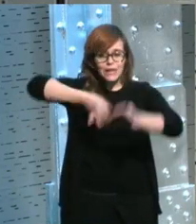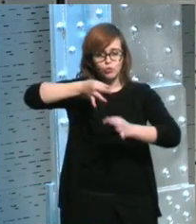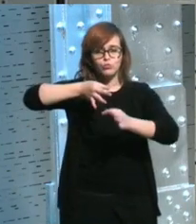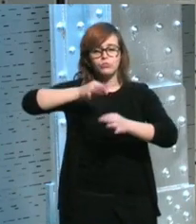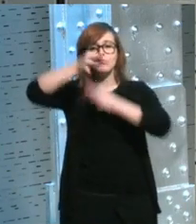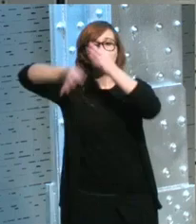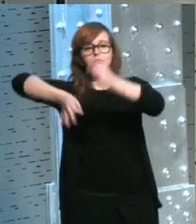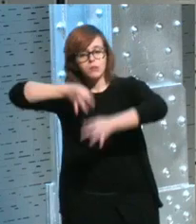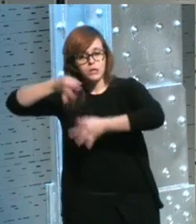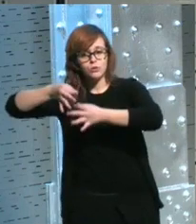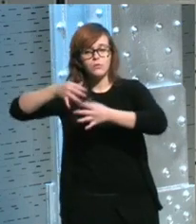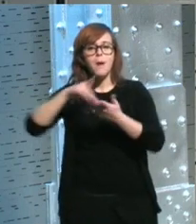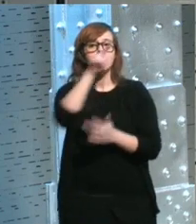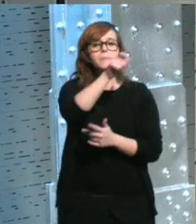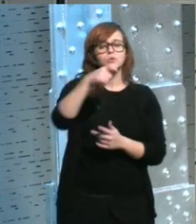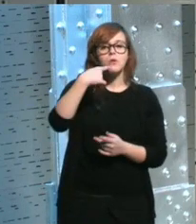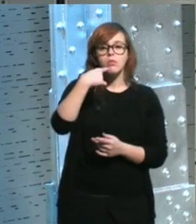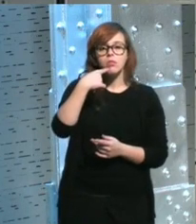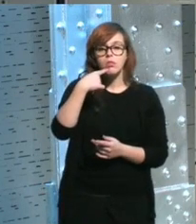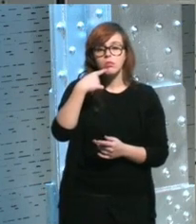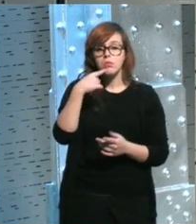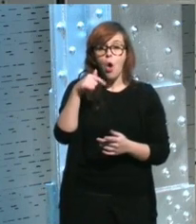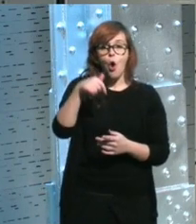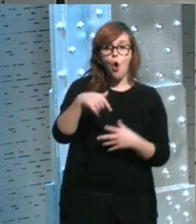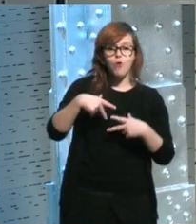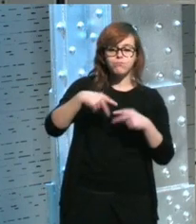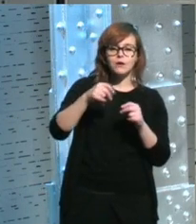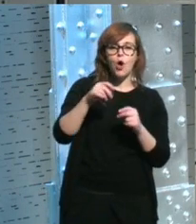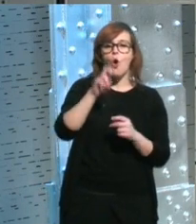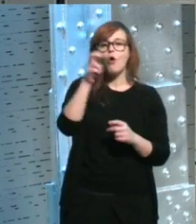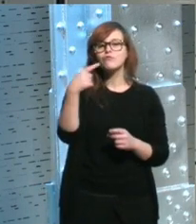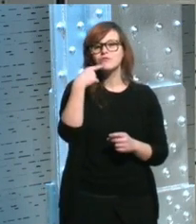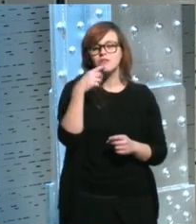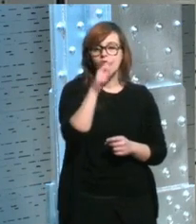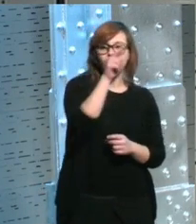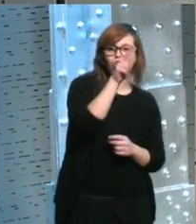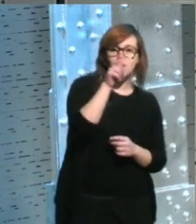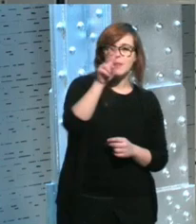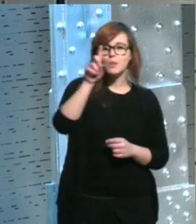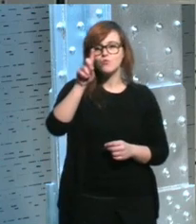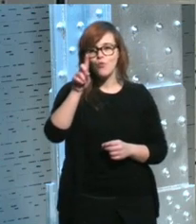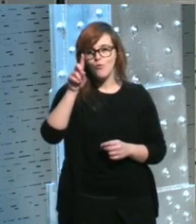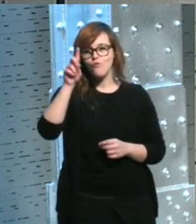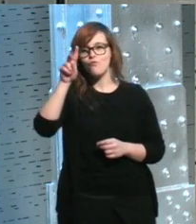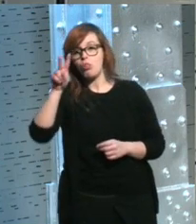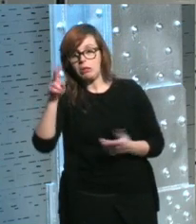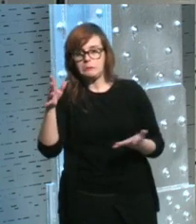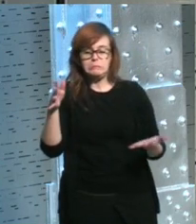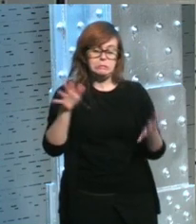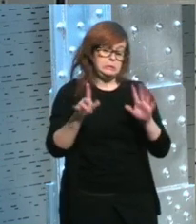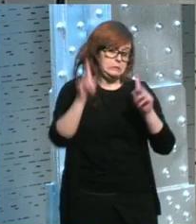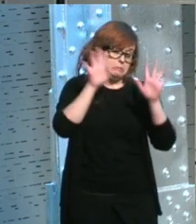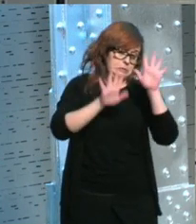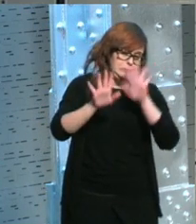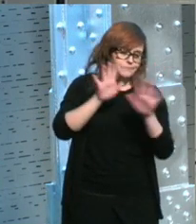cambiando. Alguna gente dice que hoy, otra gente dice que el 12, 21, 12, en fin. Y yo creo que es